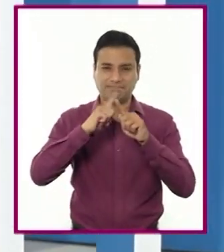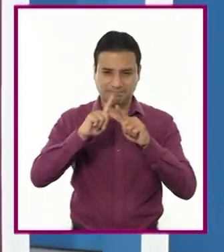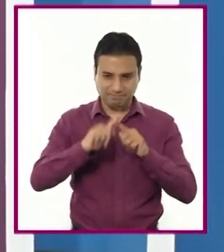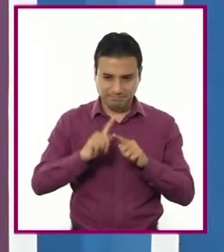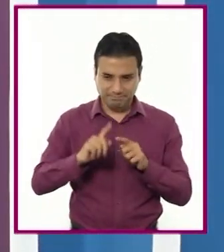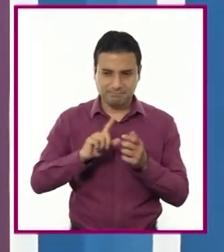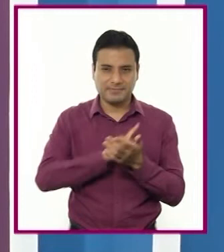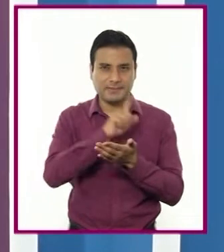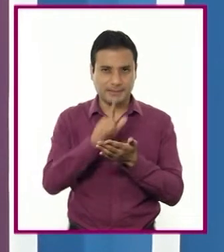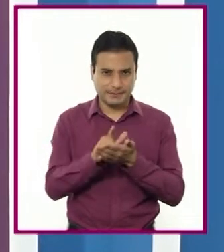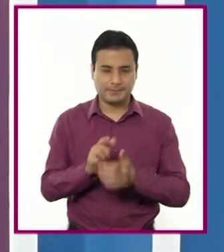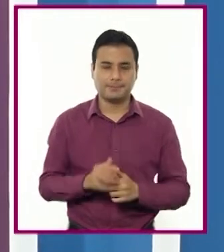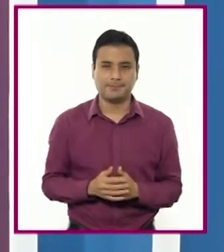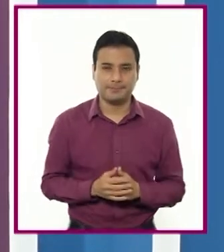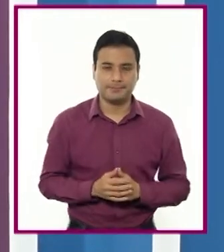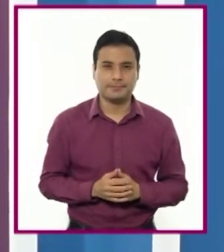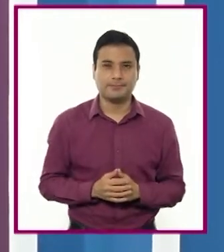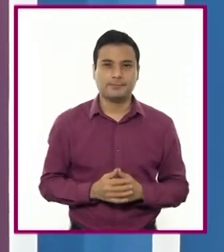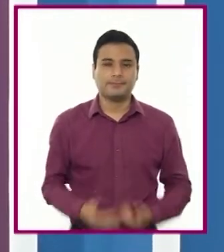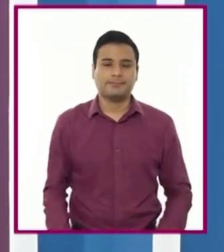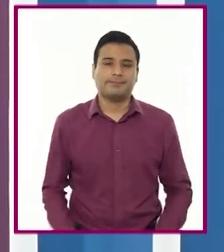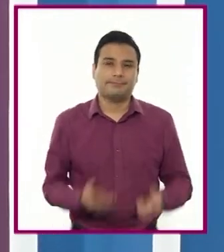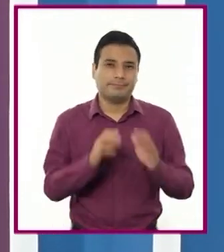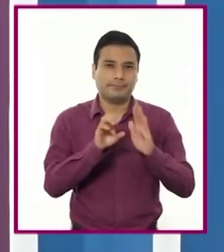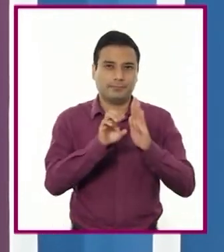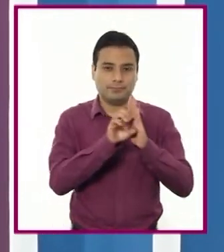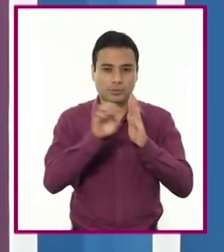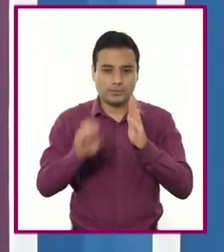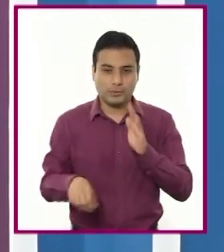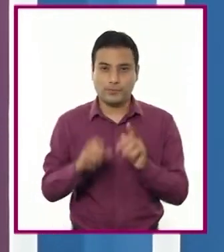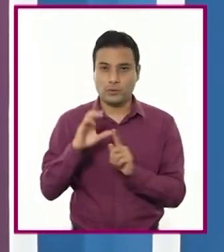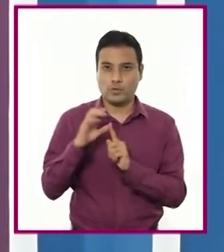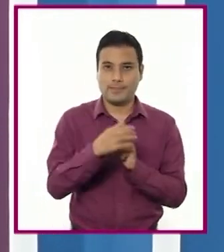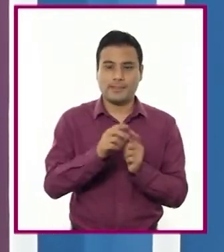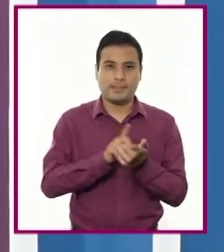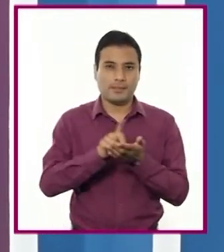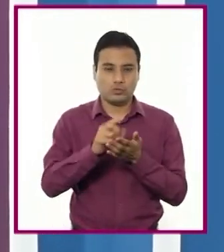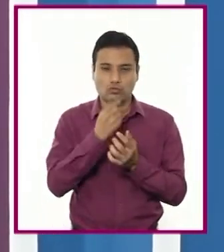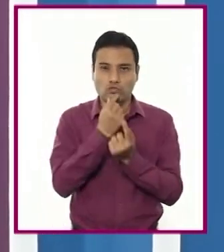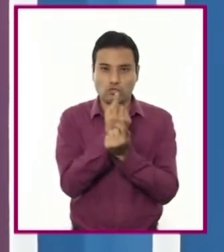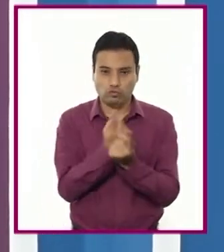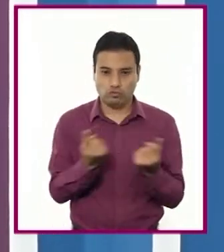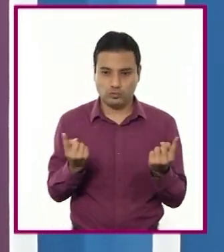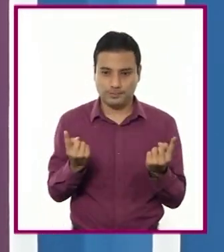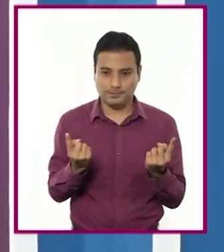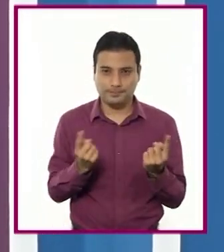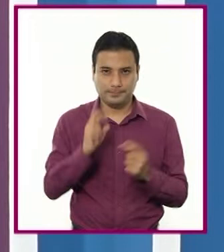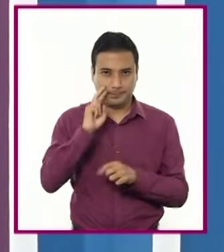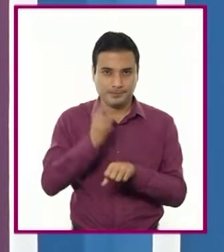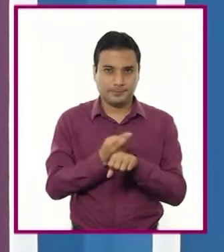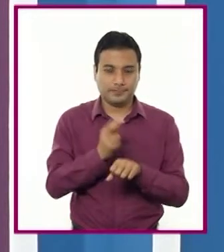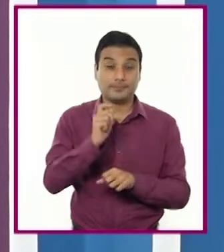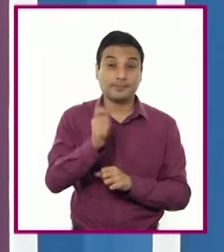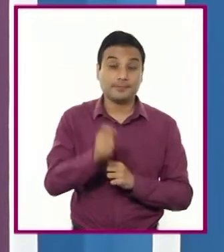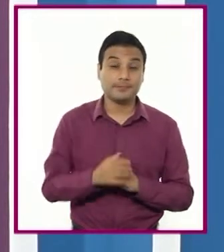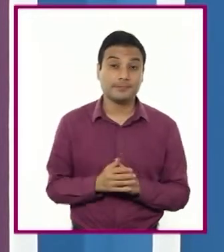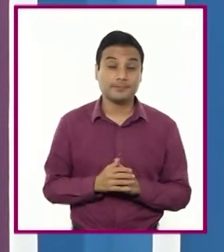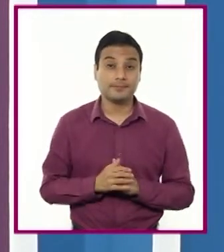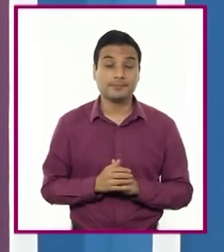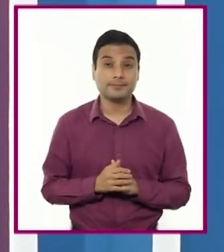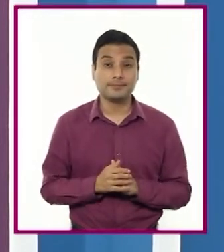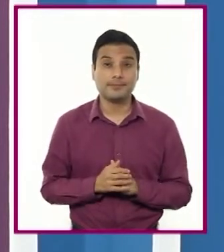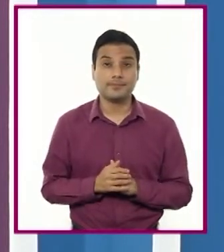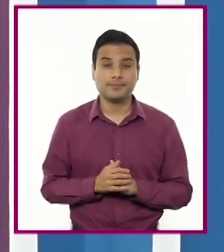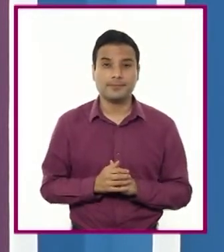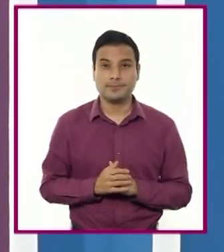de niñas, niños y jóvenes. Por ejemplo, el Comité de los Derechos del Niño está encargado de vigilar el cumplimiento de